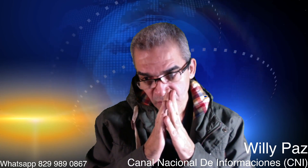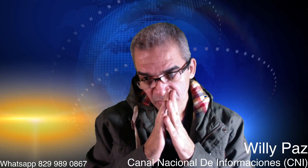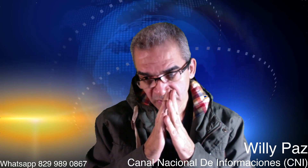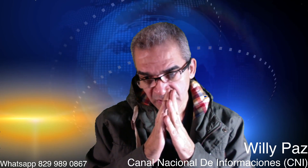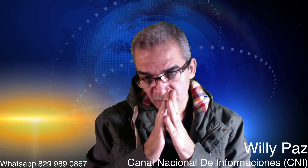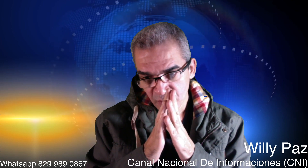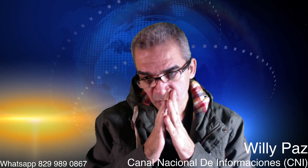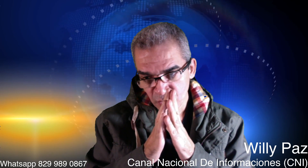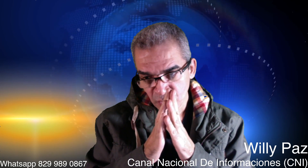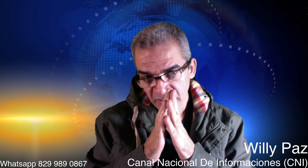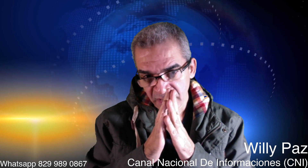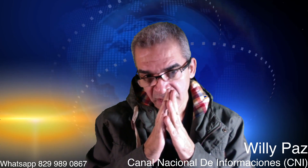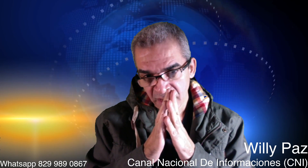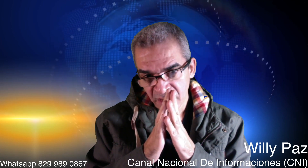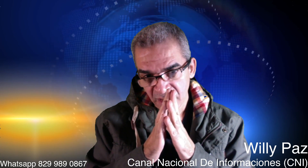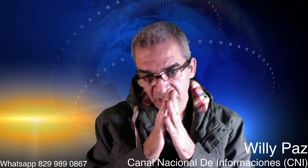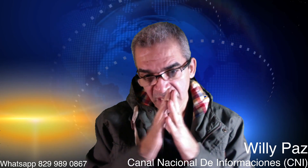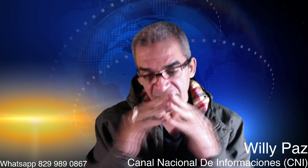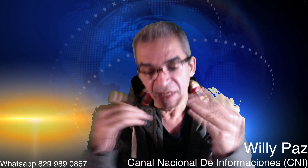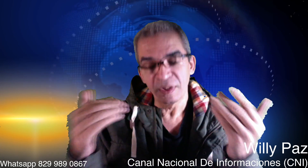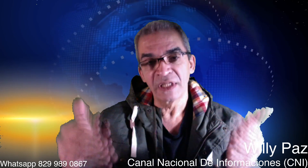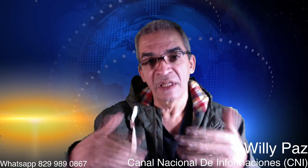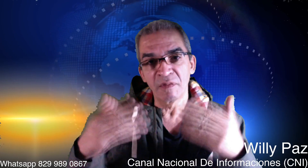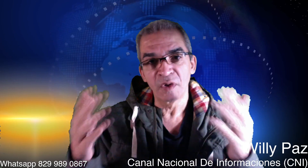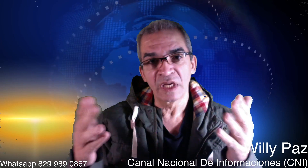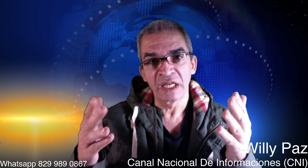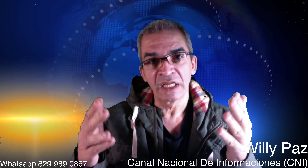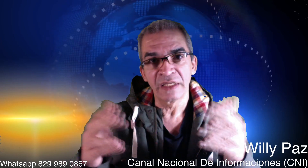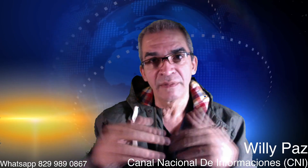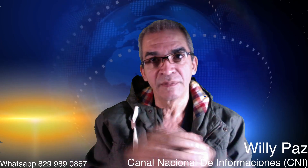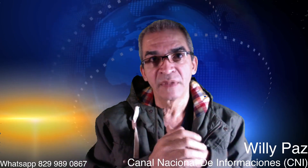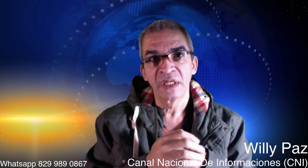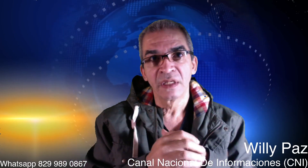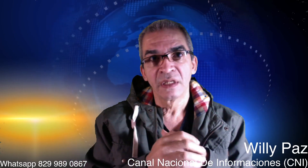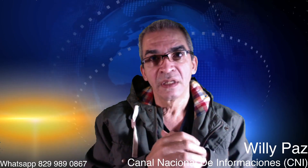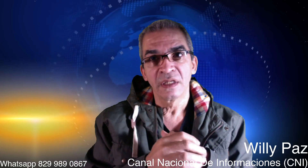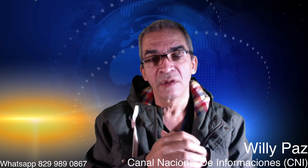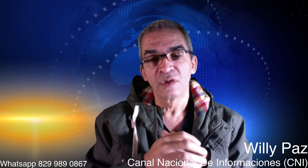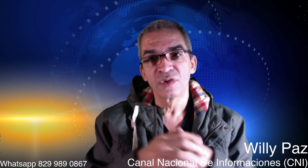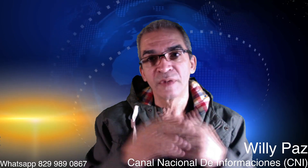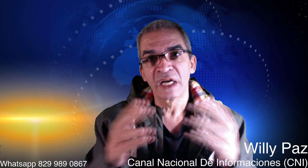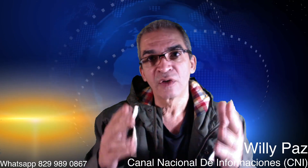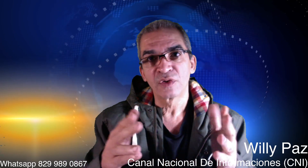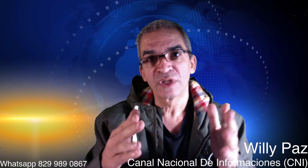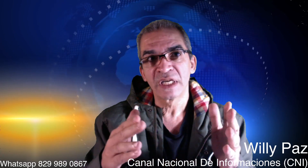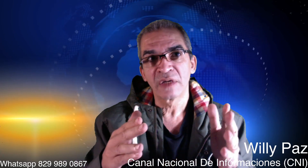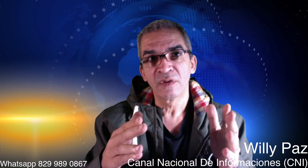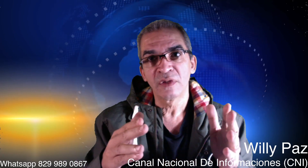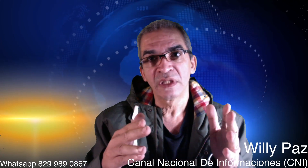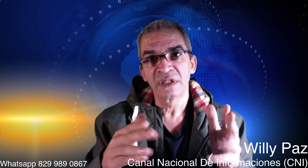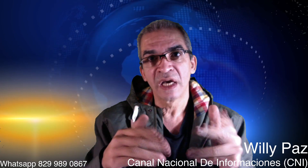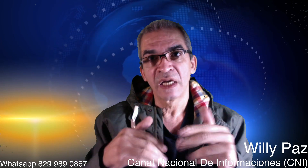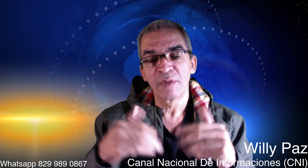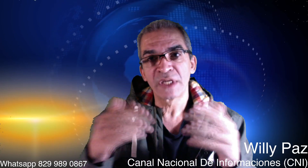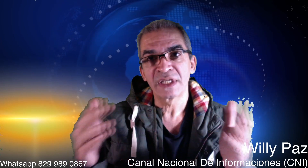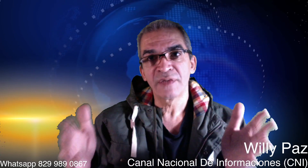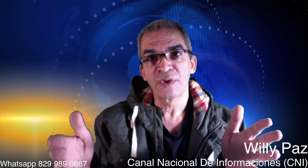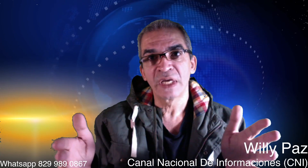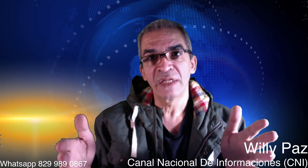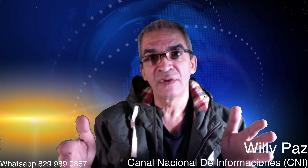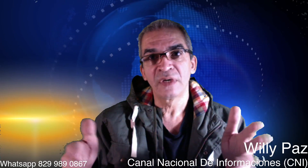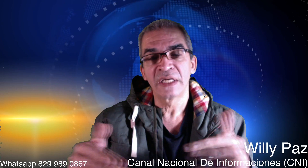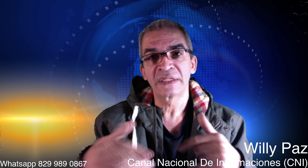sé, entonces es como si usted a sabiendas viola la ley, entonces van a conocer algo y le dice, la voy a